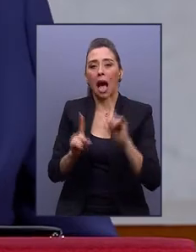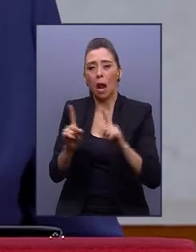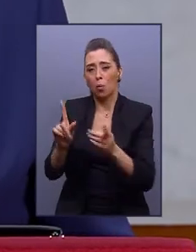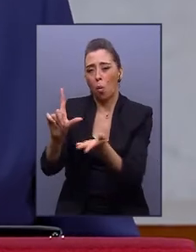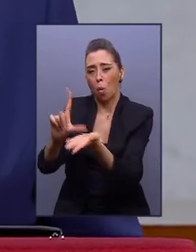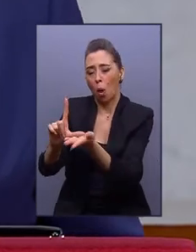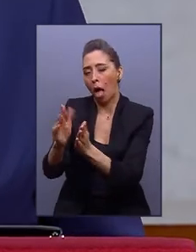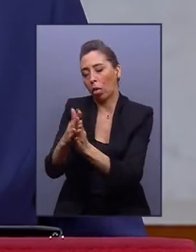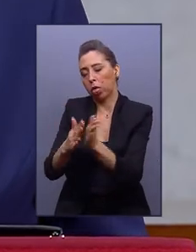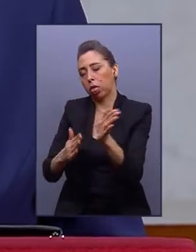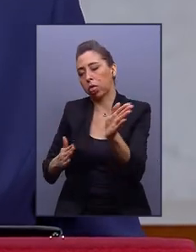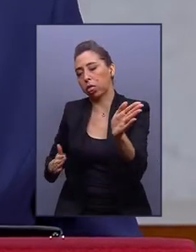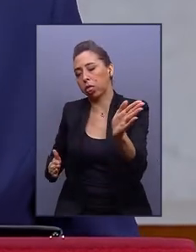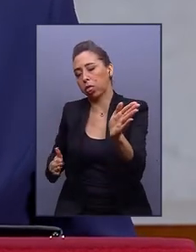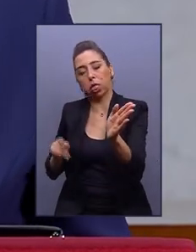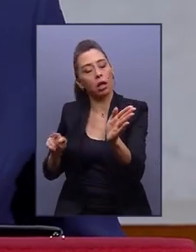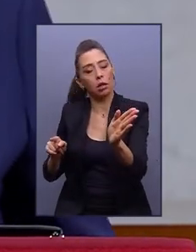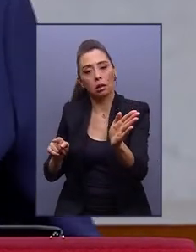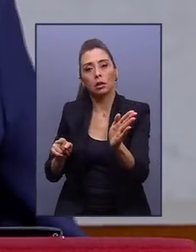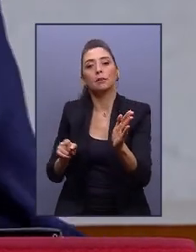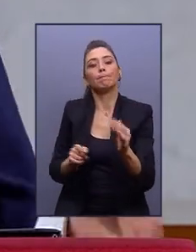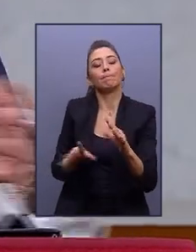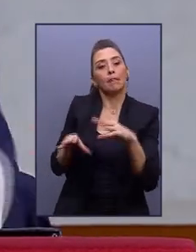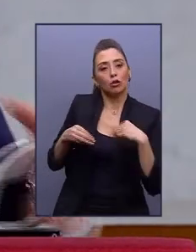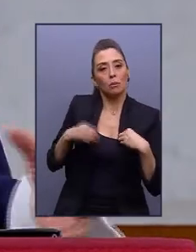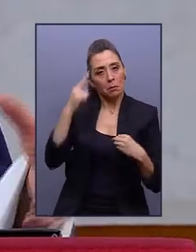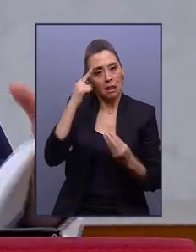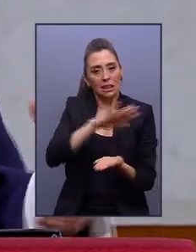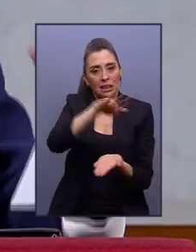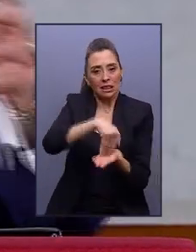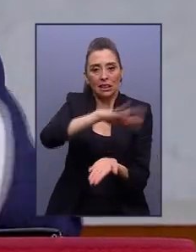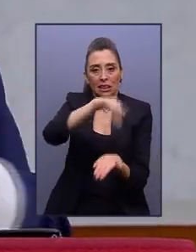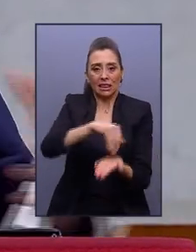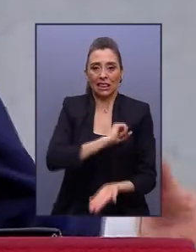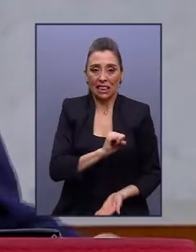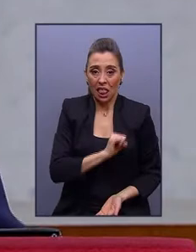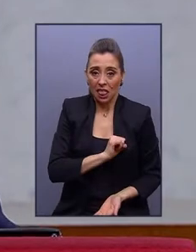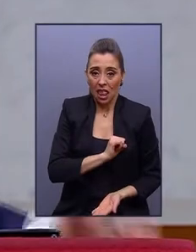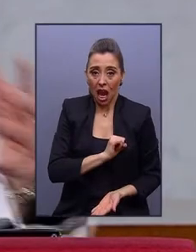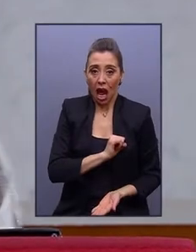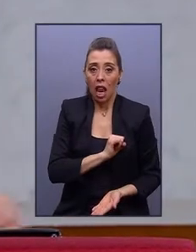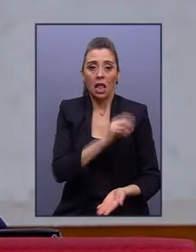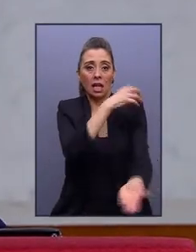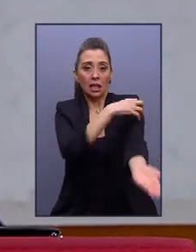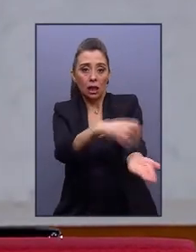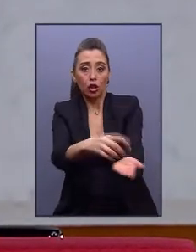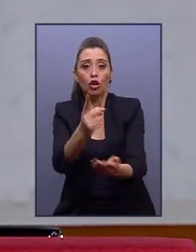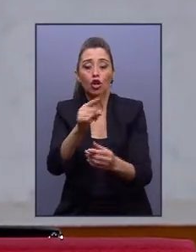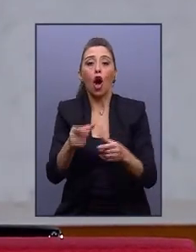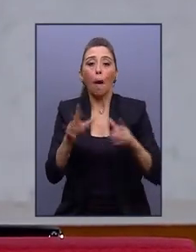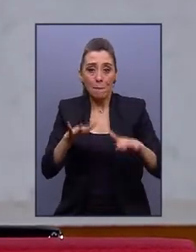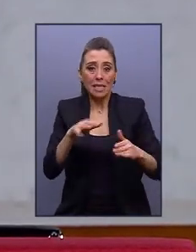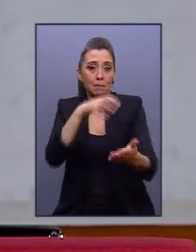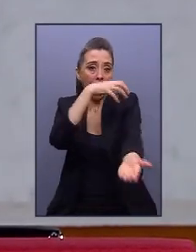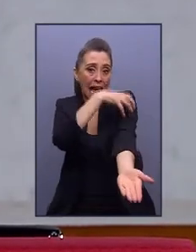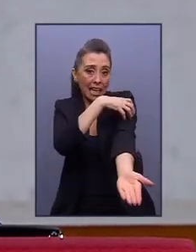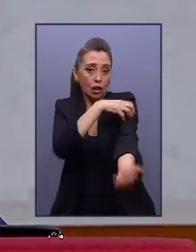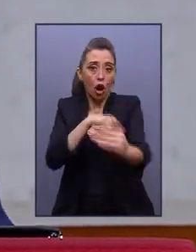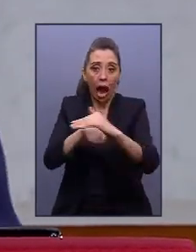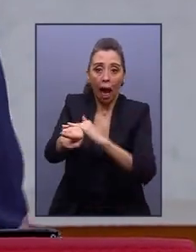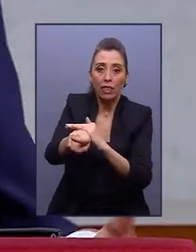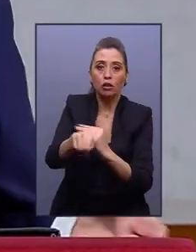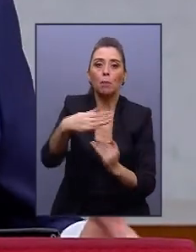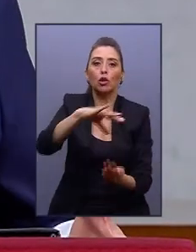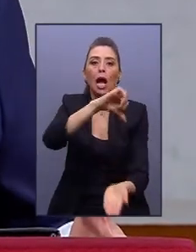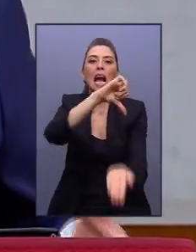zona, asumiendo que el centralismo no solo es Santiago el resto de las regiones, también al interior de las regiones hay centralismo, y